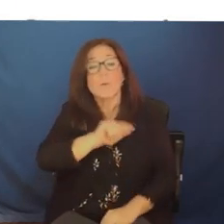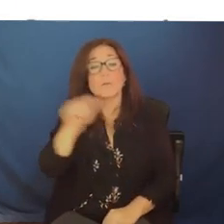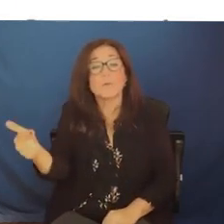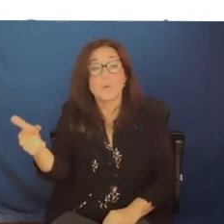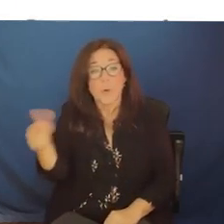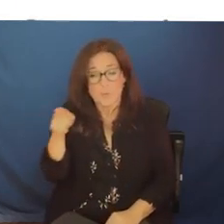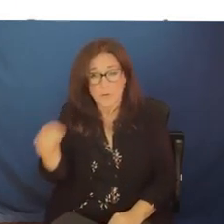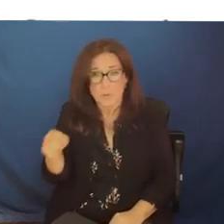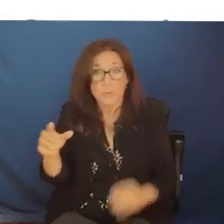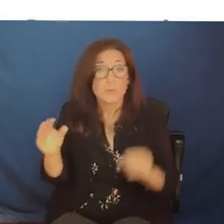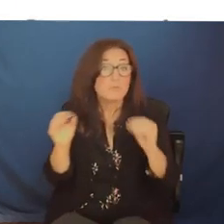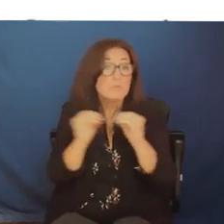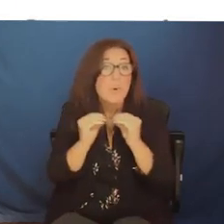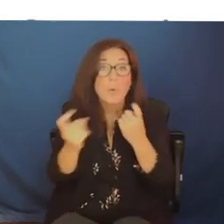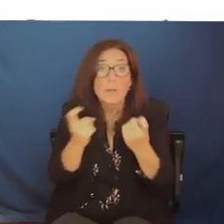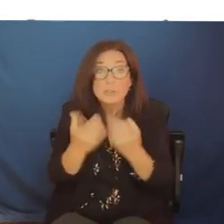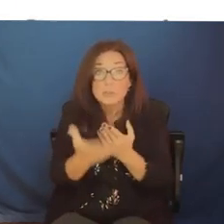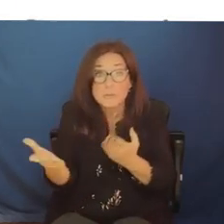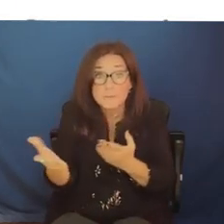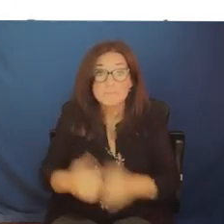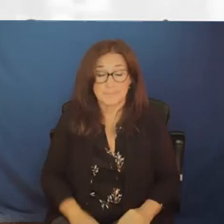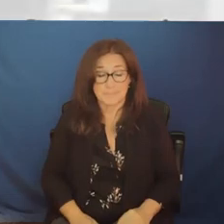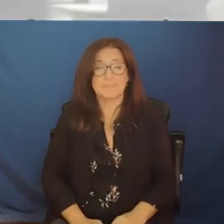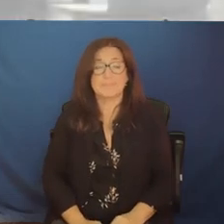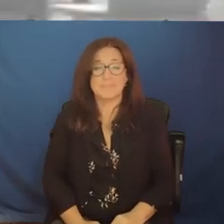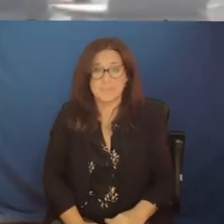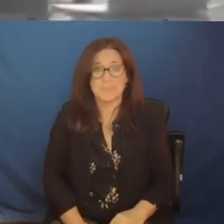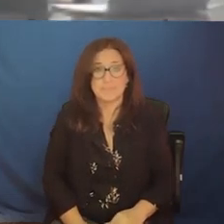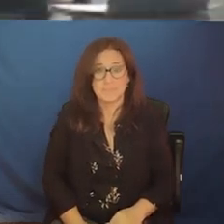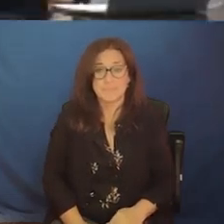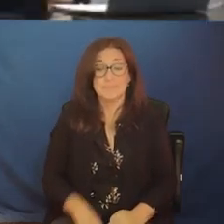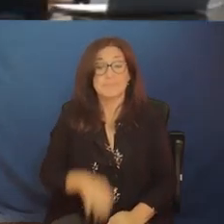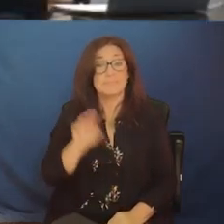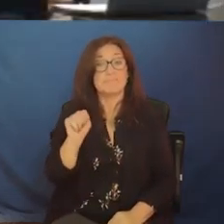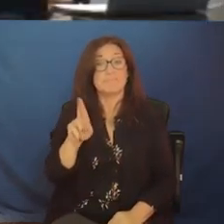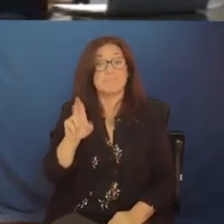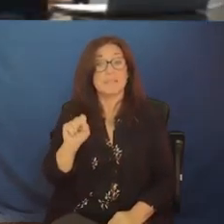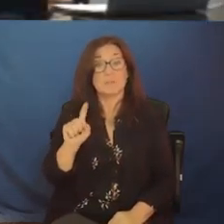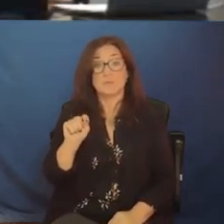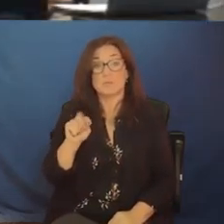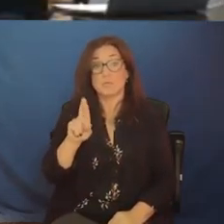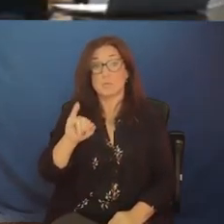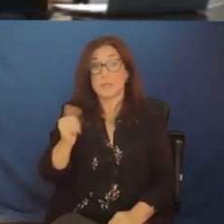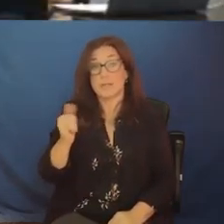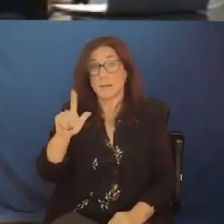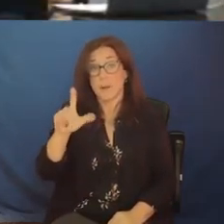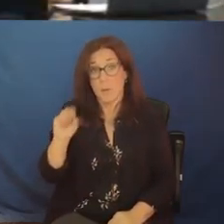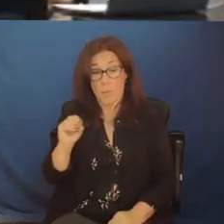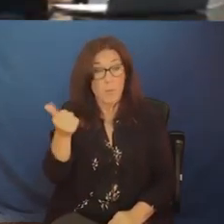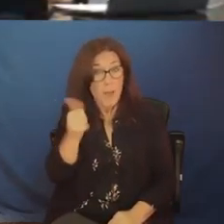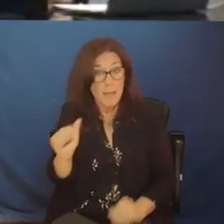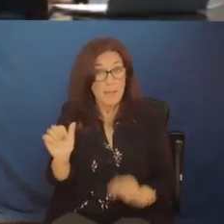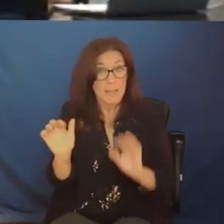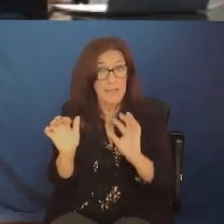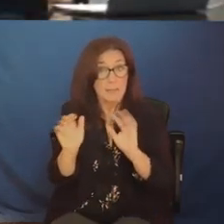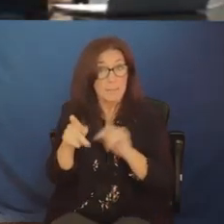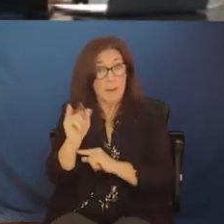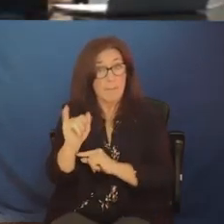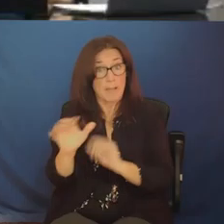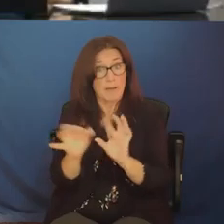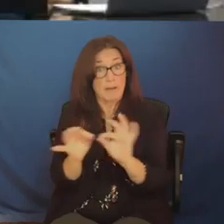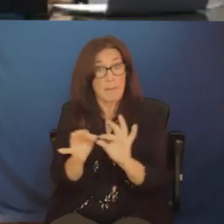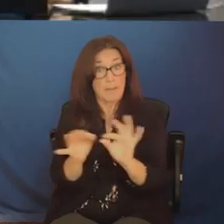hacer la palabra al consejo o por si tienen alguna pregunta señora trujillo hay algún comentario del público sobre este tema